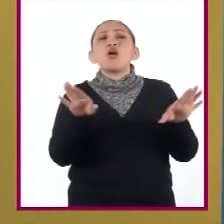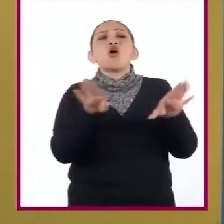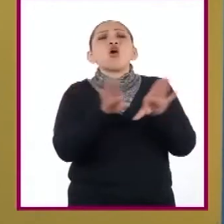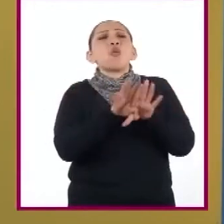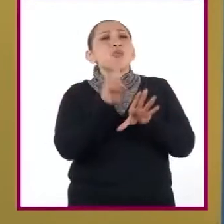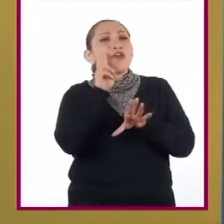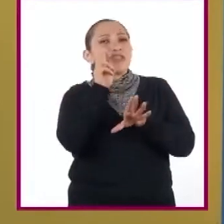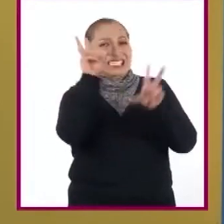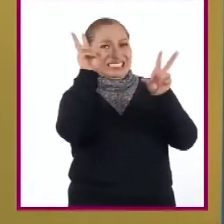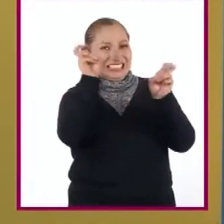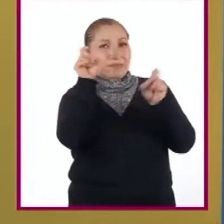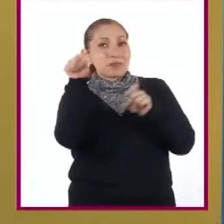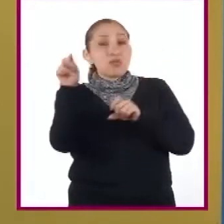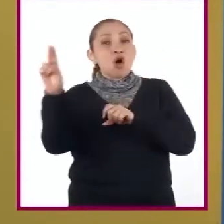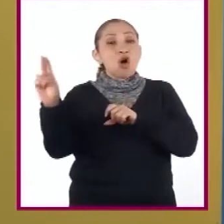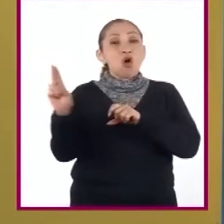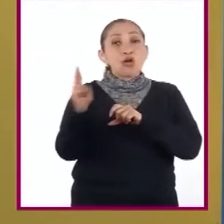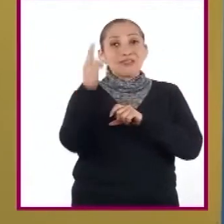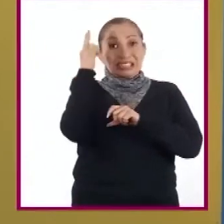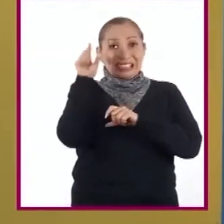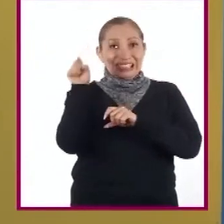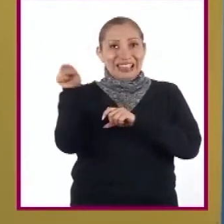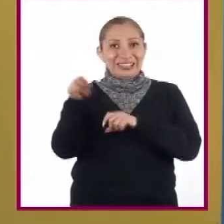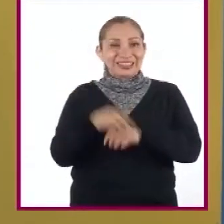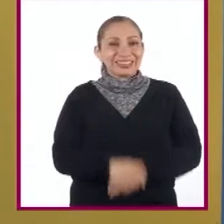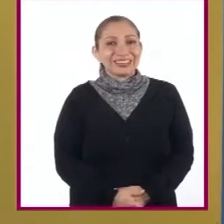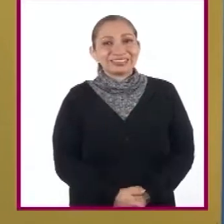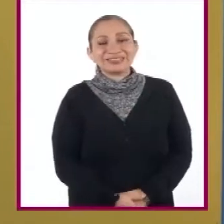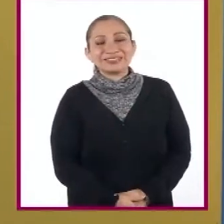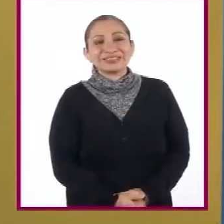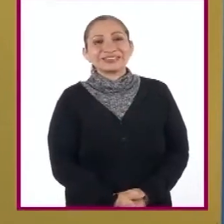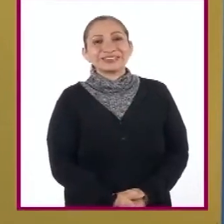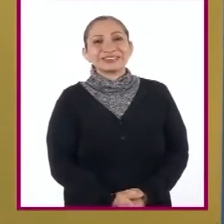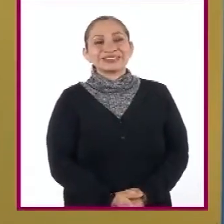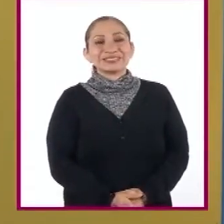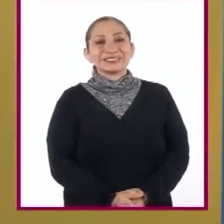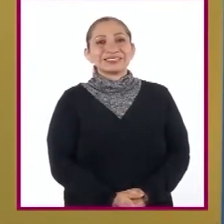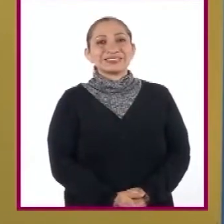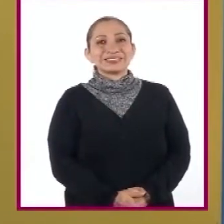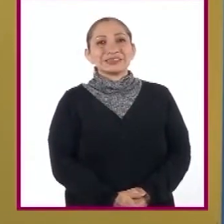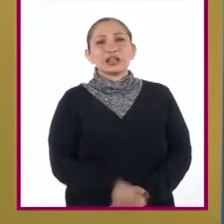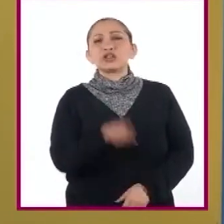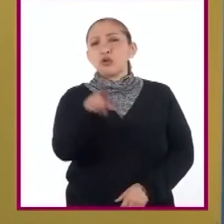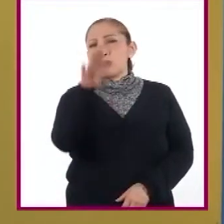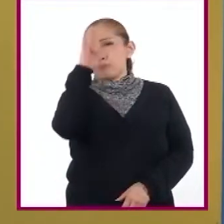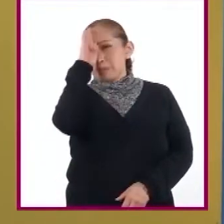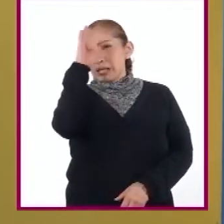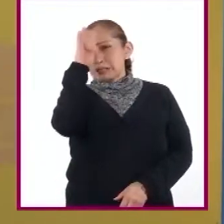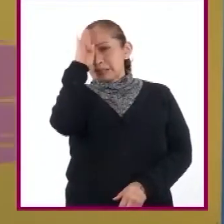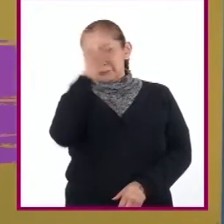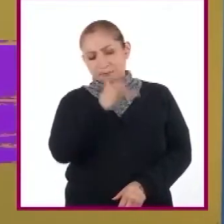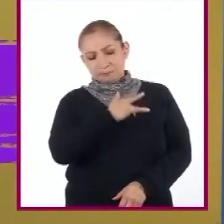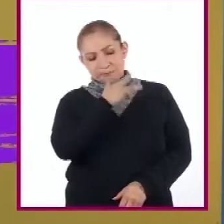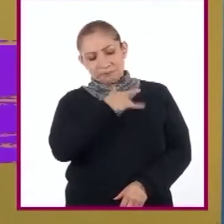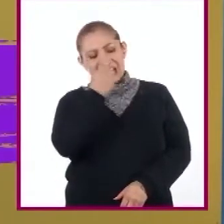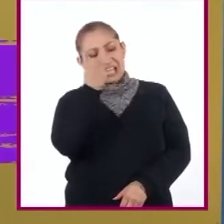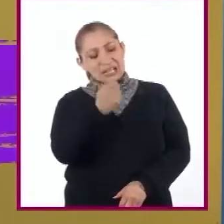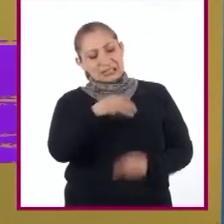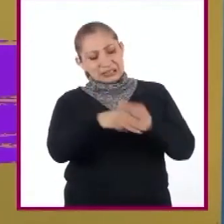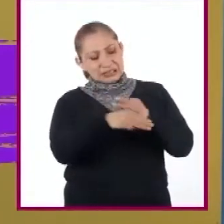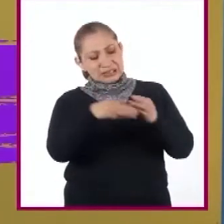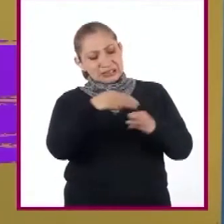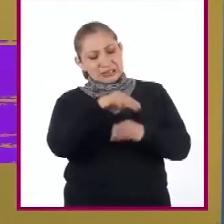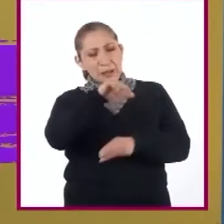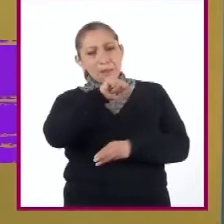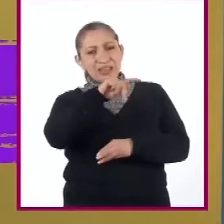ves?, publicada por la Universidad Nacional Autónoma de México. Pensemos en nuestra percepción de la materia. Las